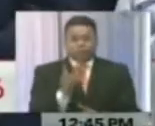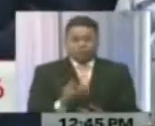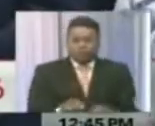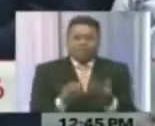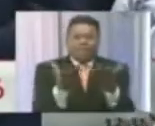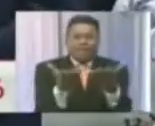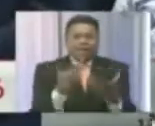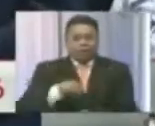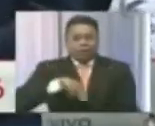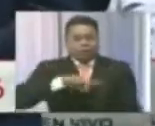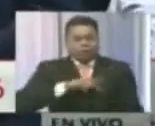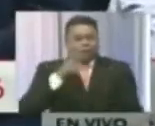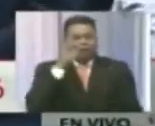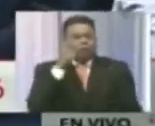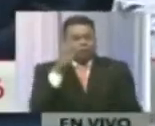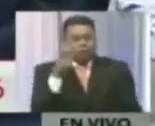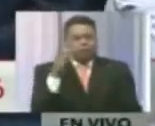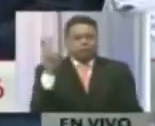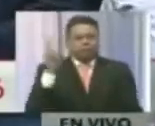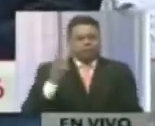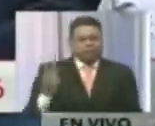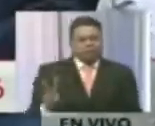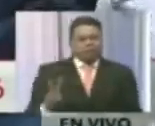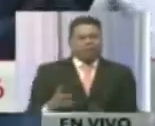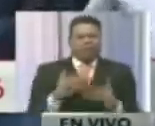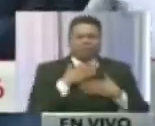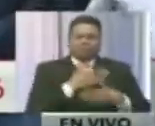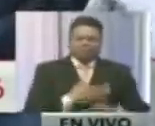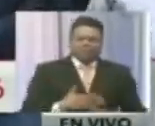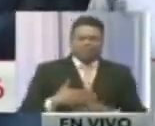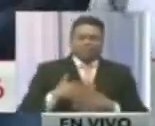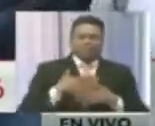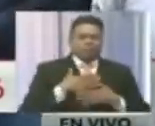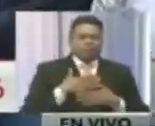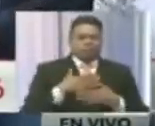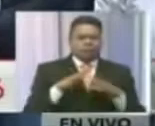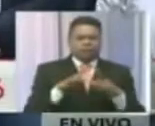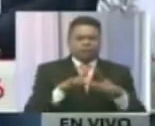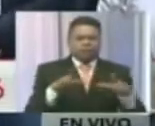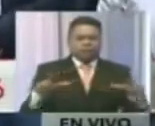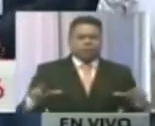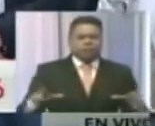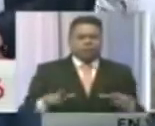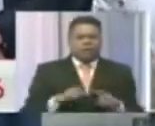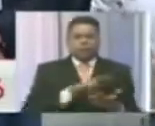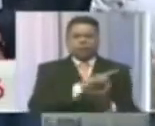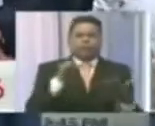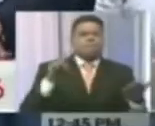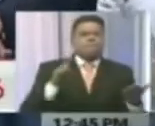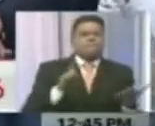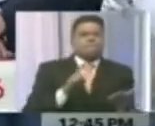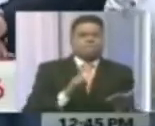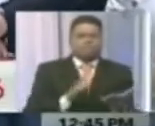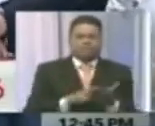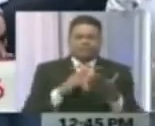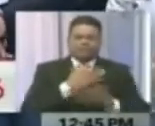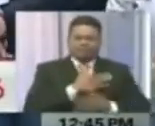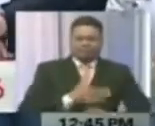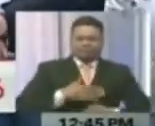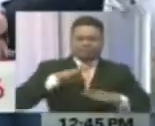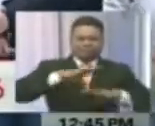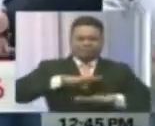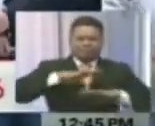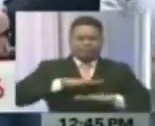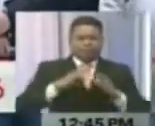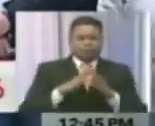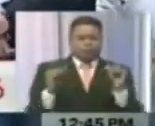pueblo venezolano espacios para el disfrute, espacios para su entera satisfacción, espacios que den la cabida a